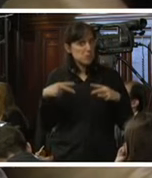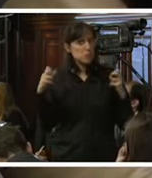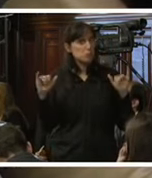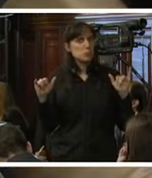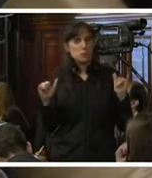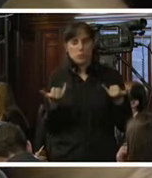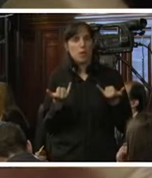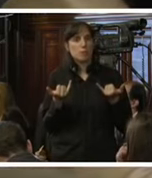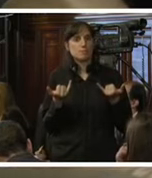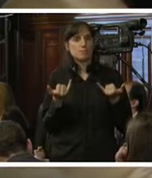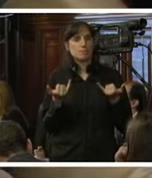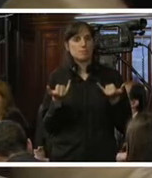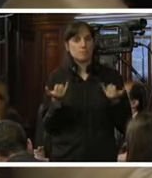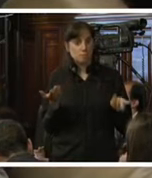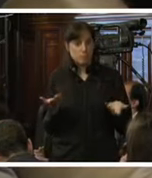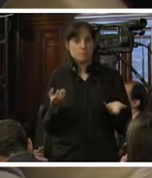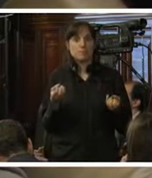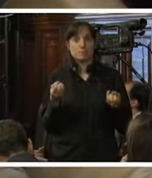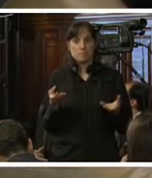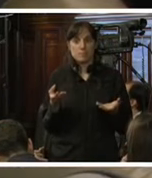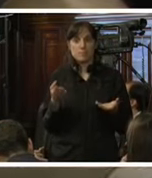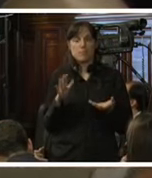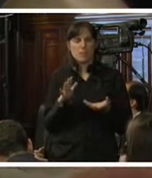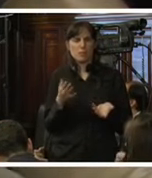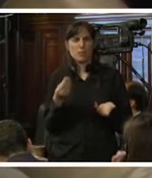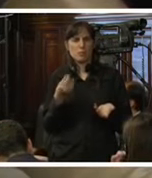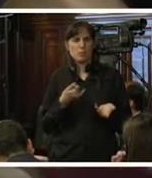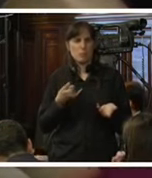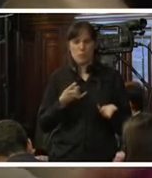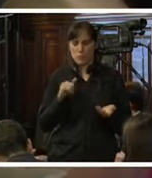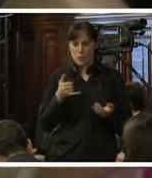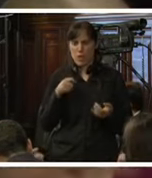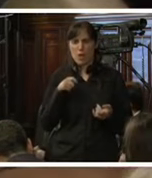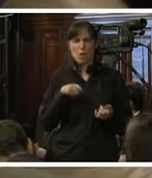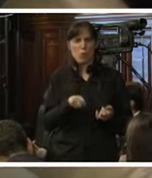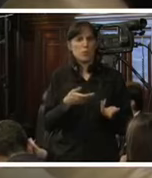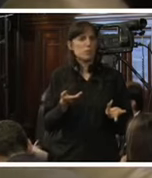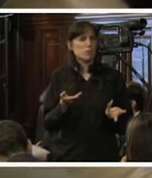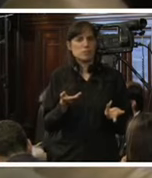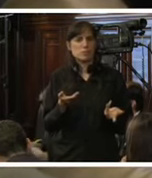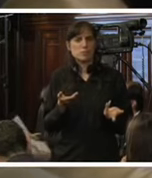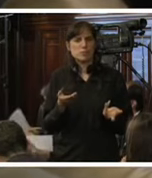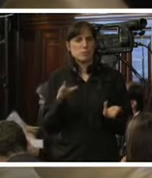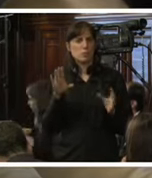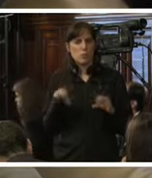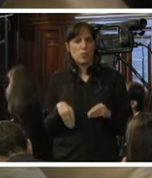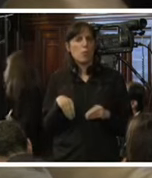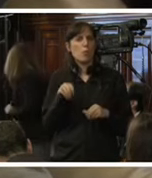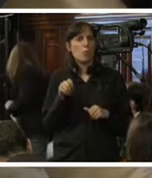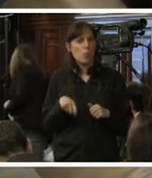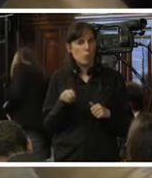tipo de sanción. Y es absolutamente, digamos, absurdo suponer que todos los enjuiciamientos fueron de personas que fueron juzgadas y que